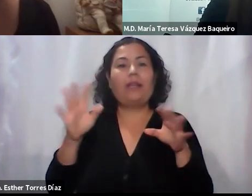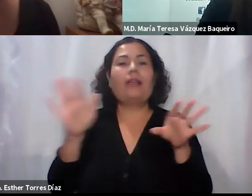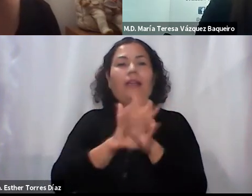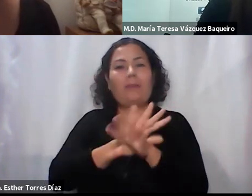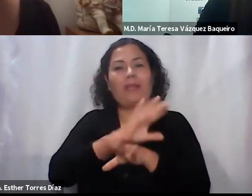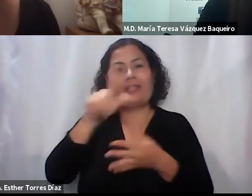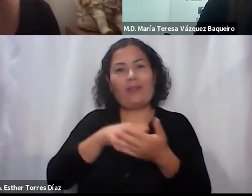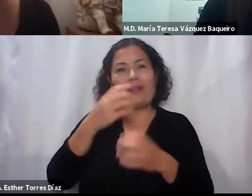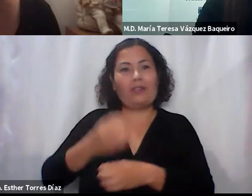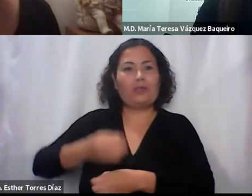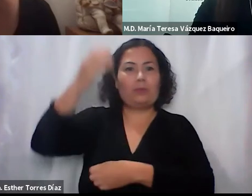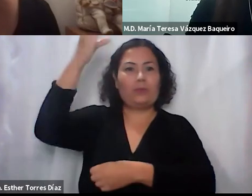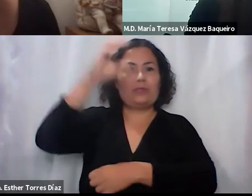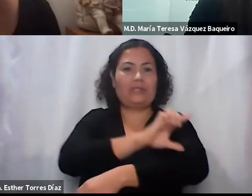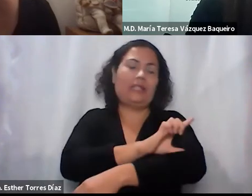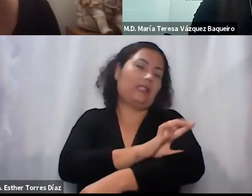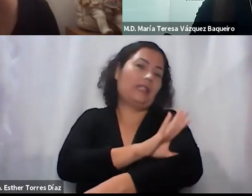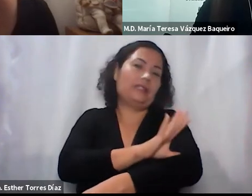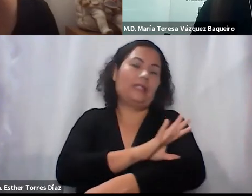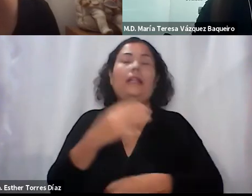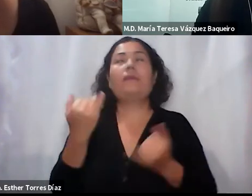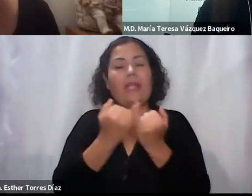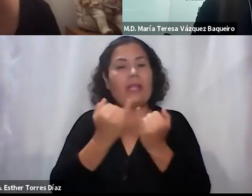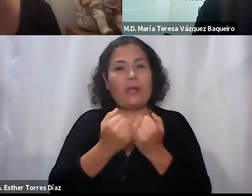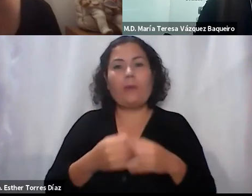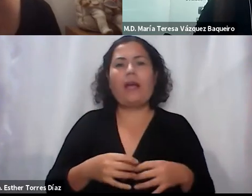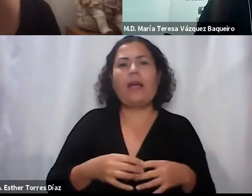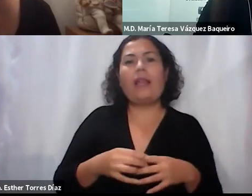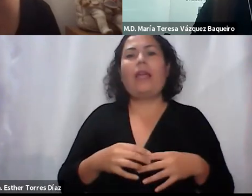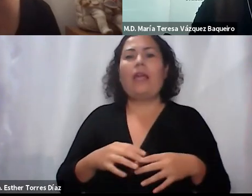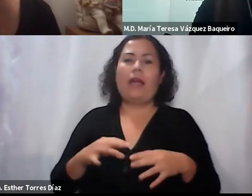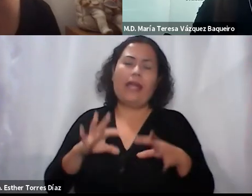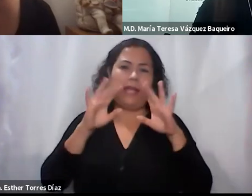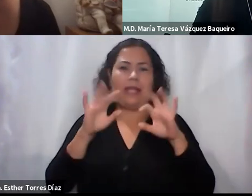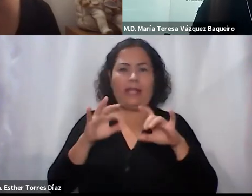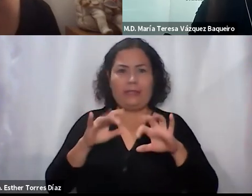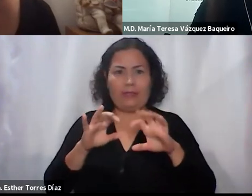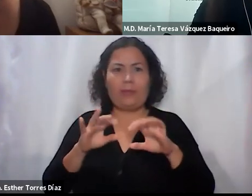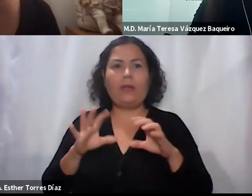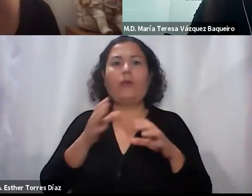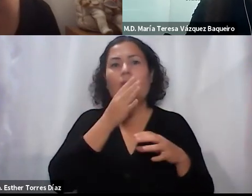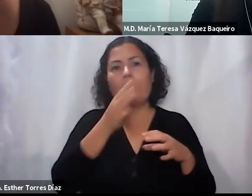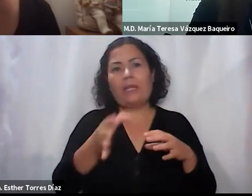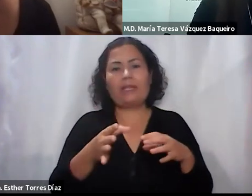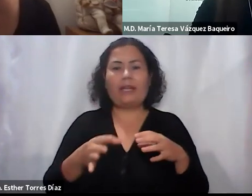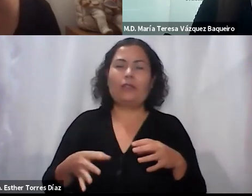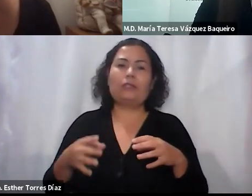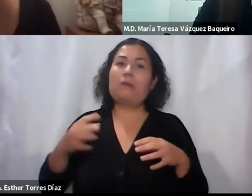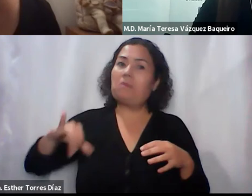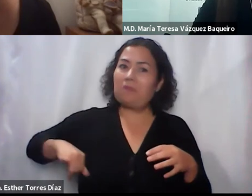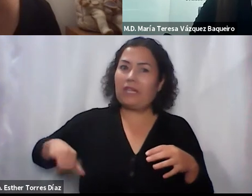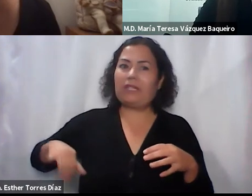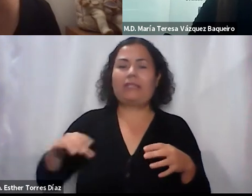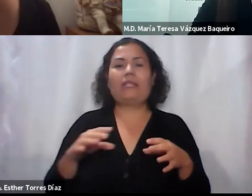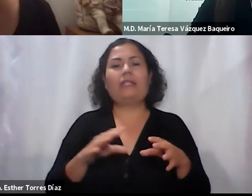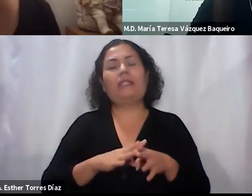También tenemos otros comentarios muy interesantes, por ejemplo, de Alejandro, que es usuario de silla de ruedas, dice que, bueno, que si